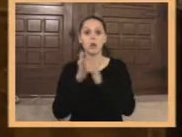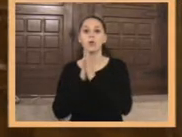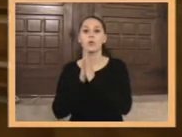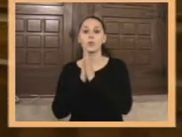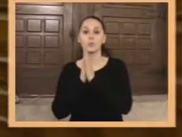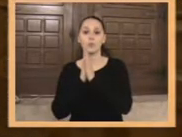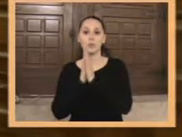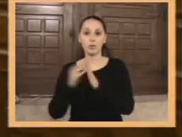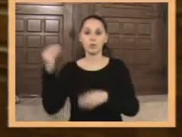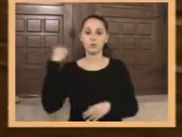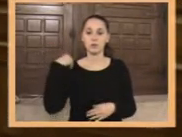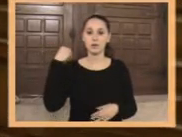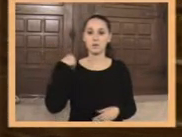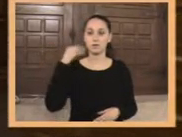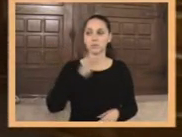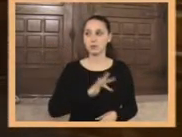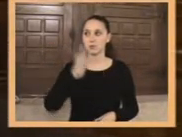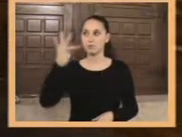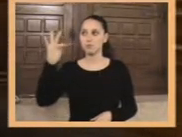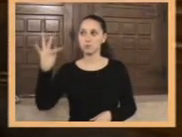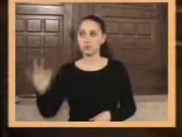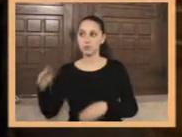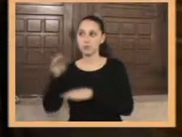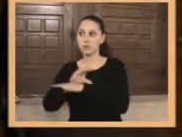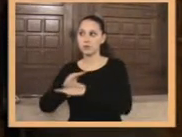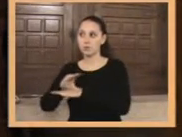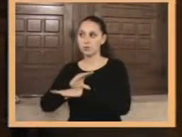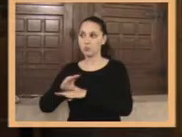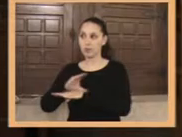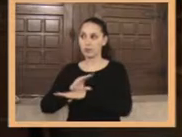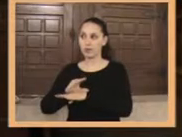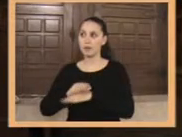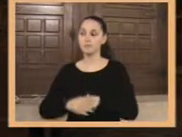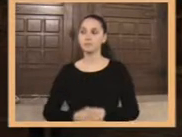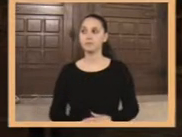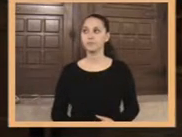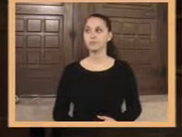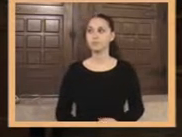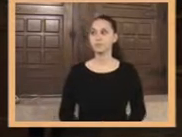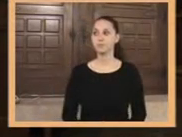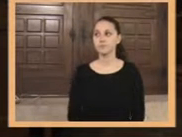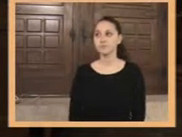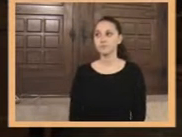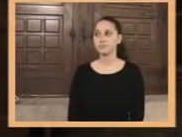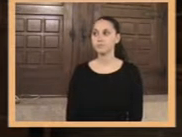y preguntas. Tienen la palabra los señores concejales. Sí. He dicho resoluciones